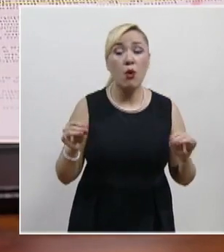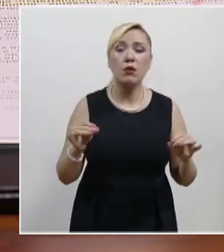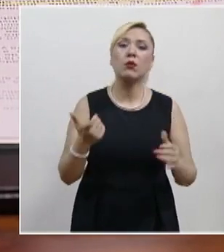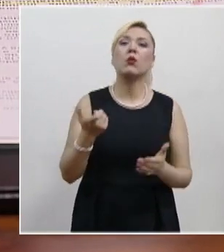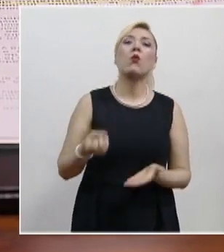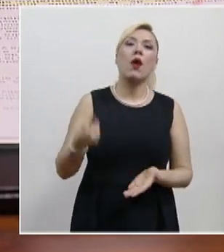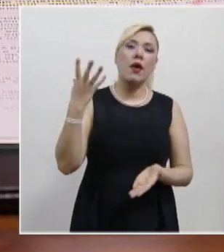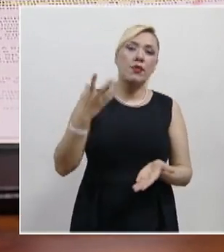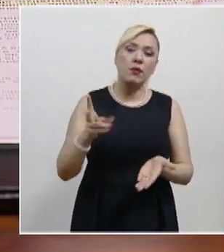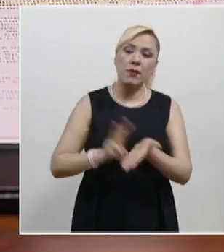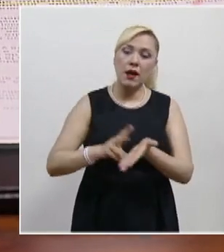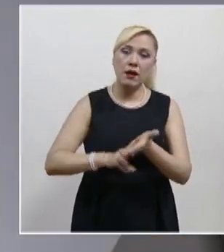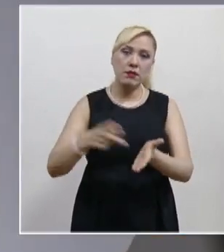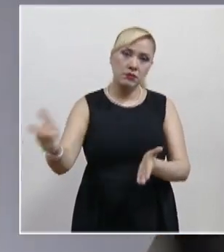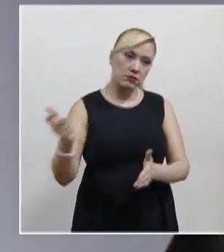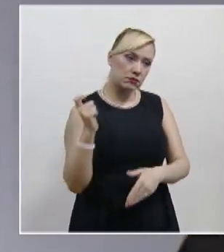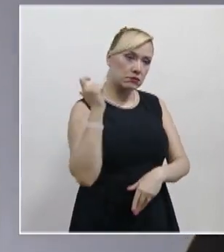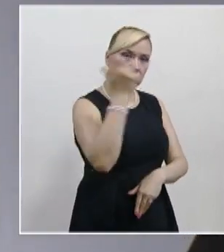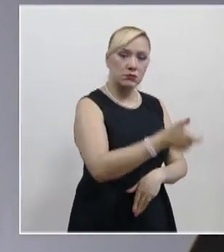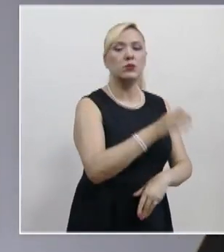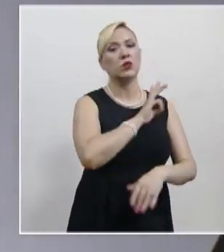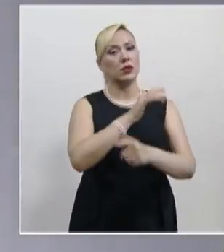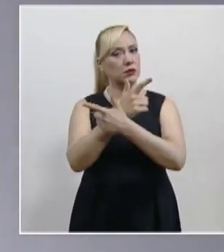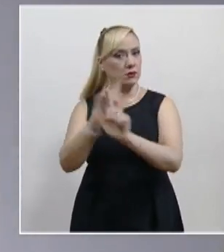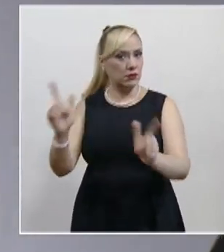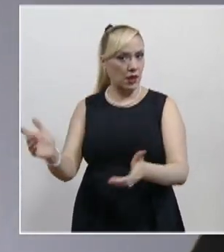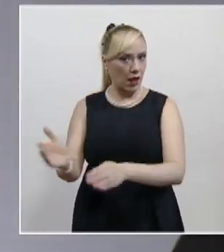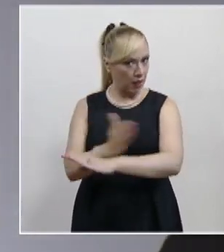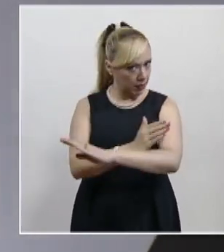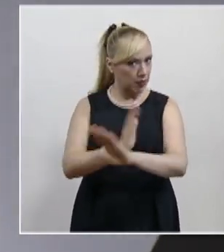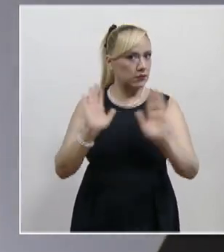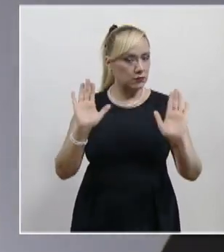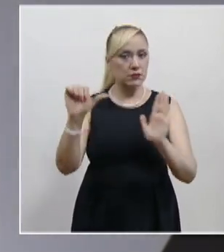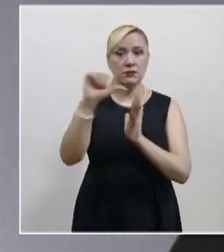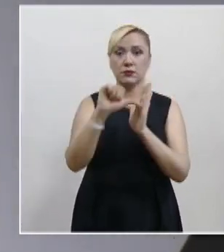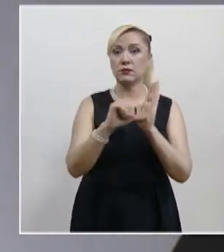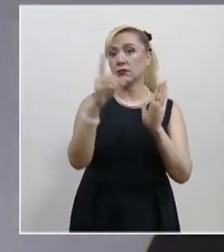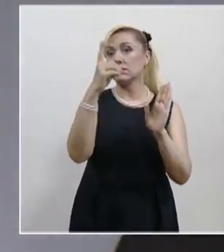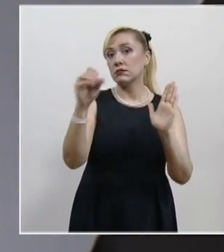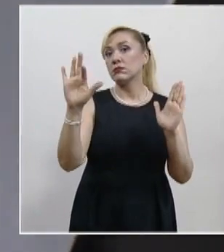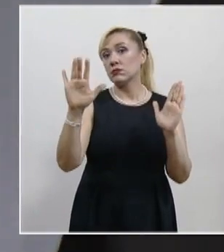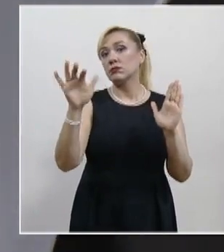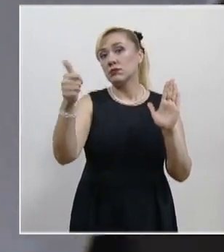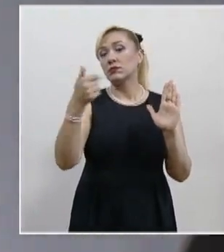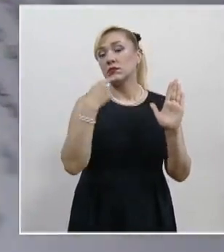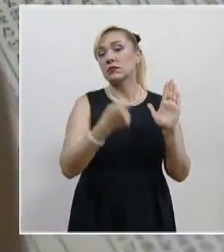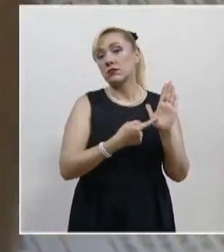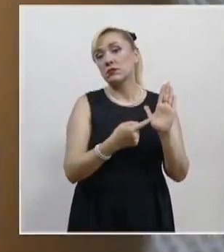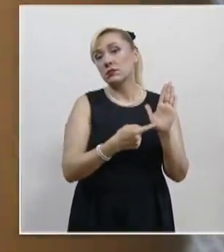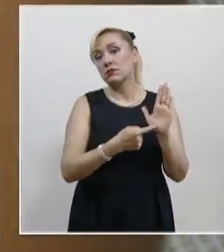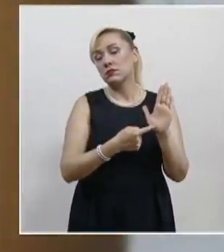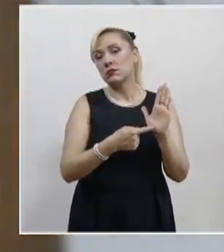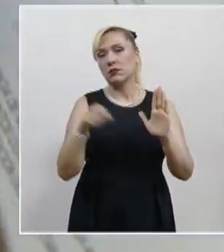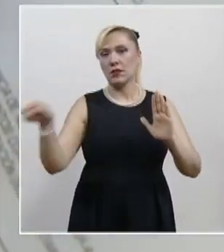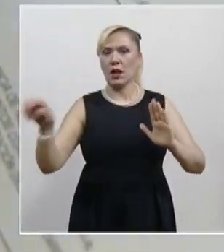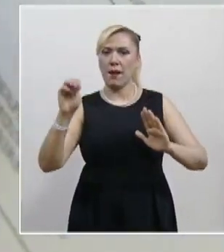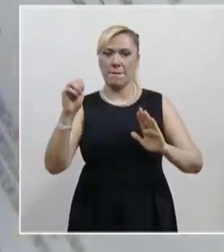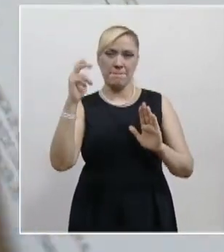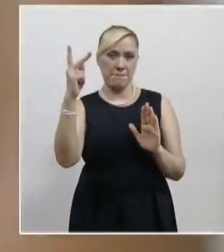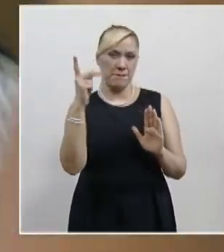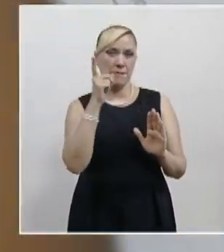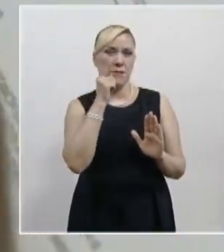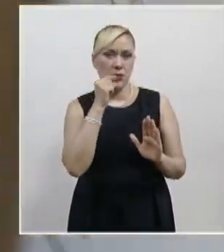incidente relativo previsto en el artículo 156 de la mencionada ley, aspecto que puede ser solicitado por el Ministerio Público,